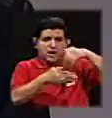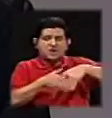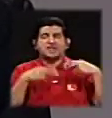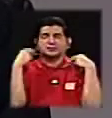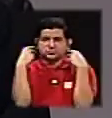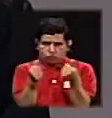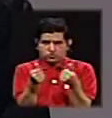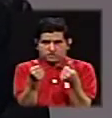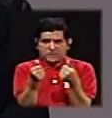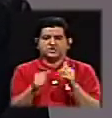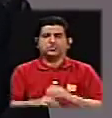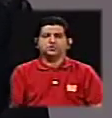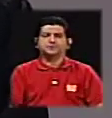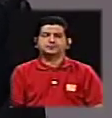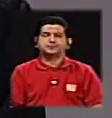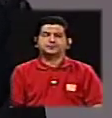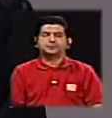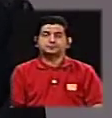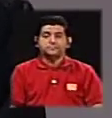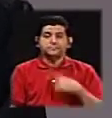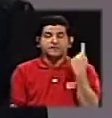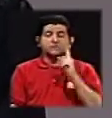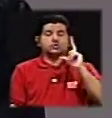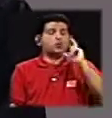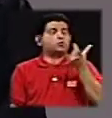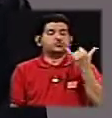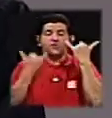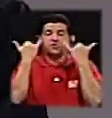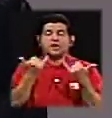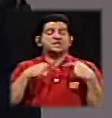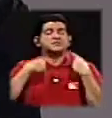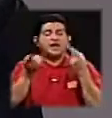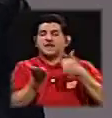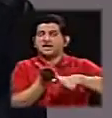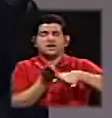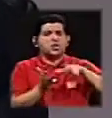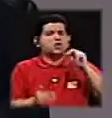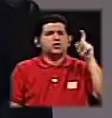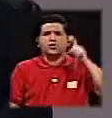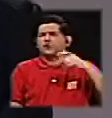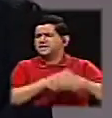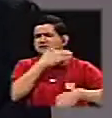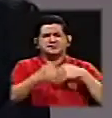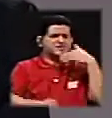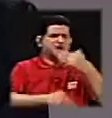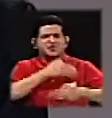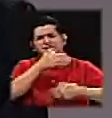automático. Solo con la cédula ya se puede ir a votar, no hay que hacer un trámite